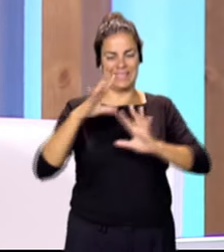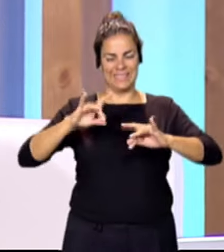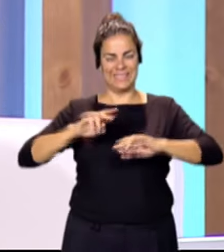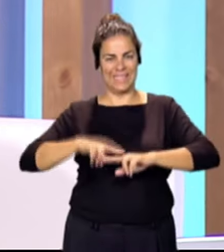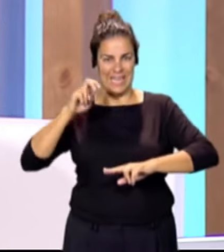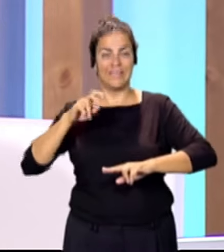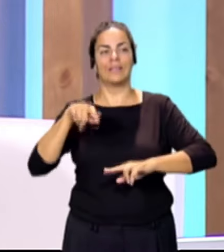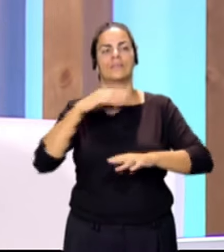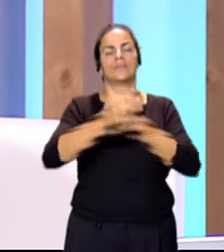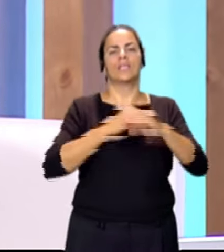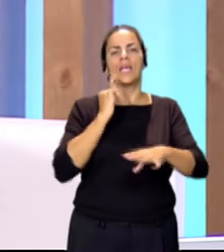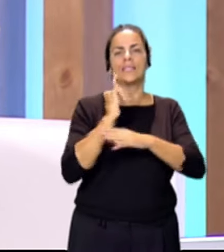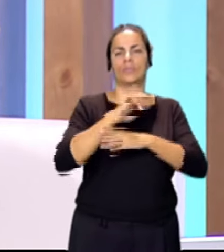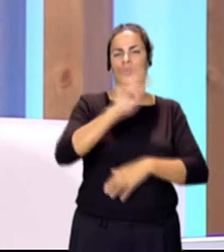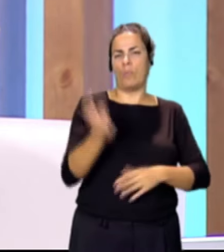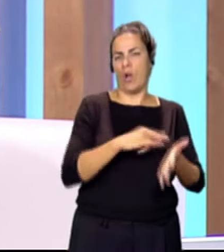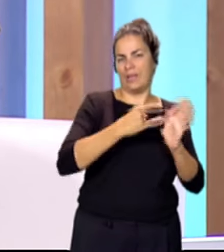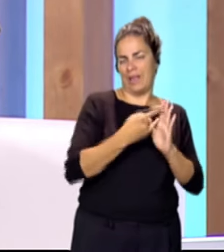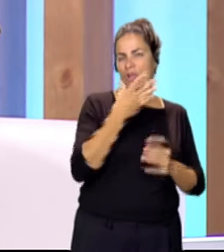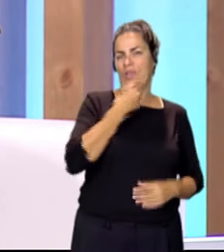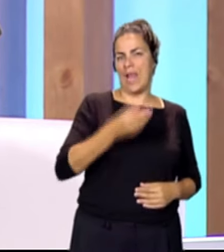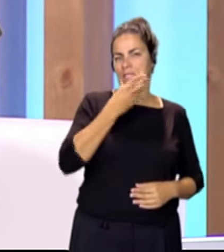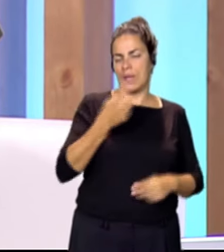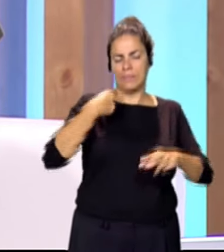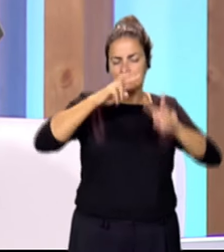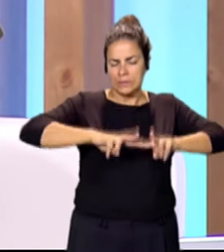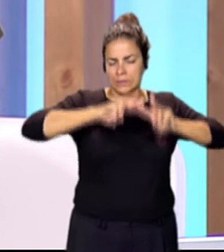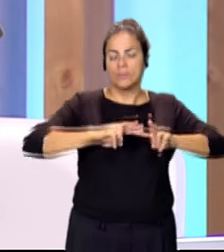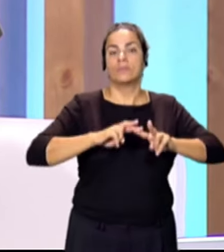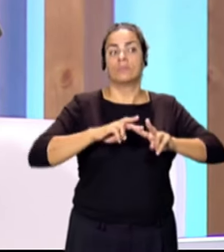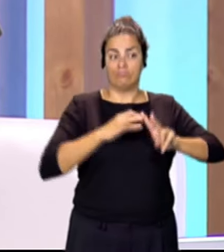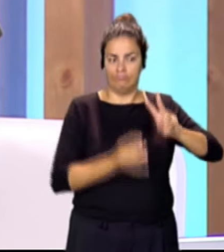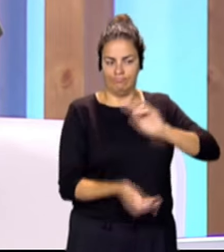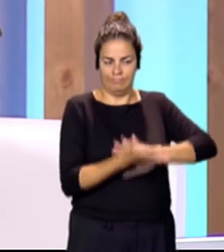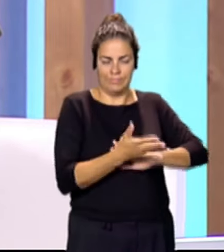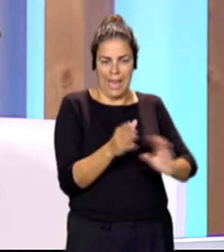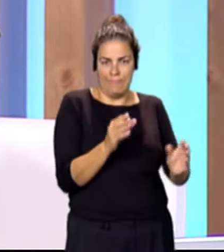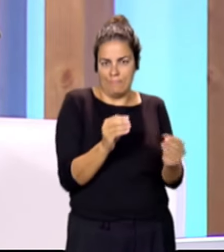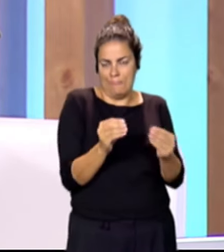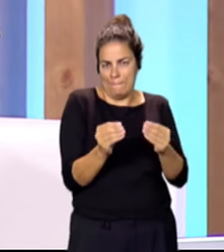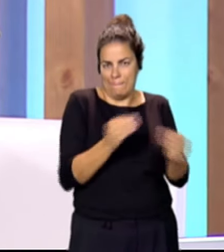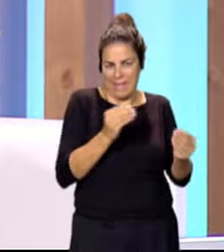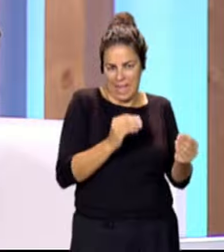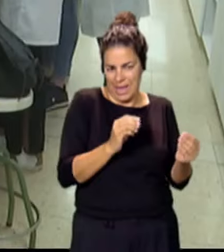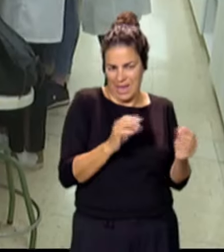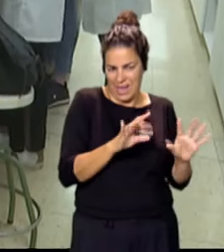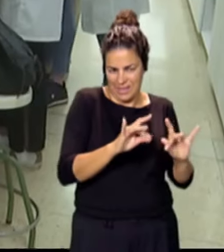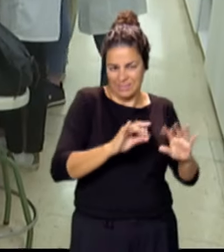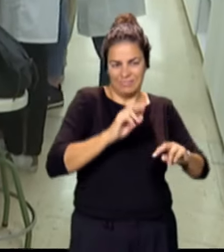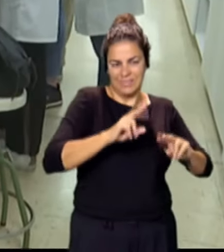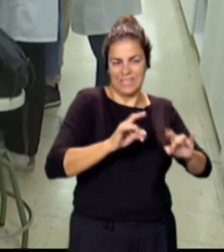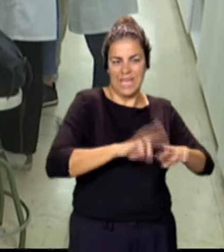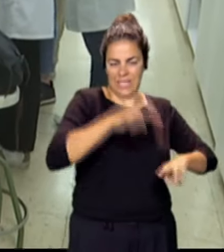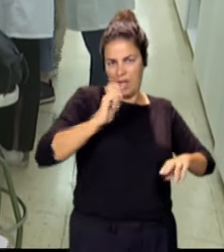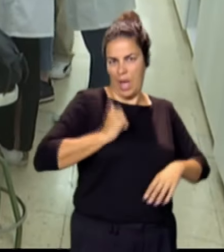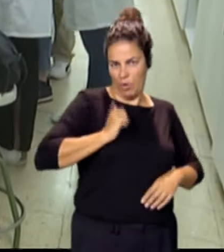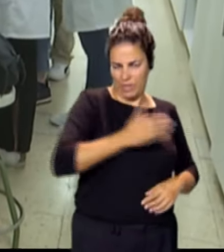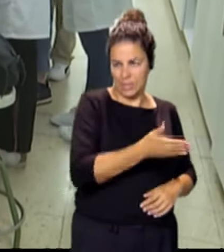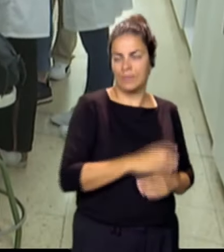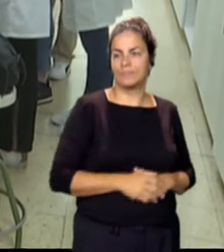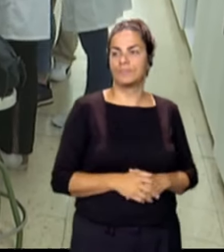en Las Palmas de Gran canaria participa elaborando la materia prima Estefanía de blao nos lo cuenta